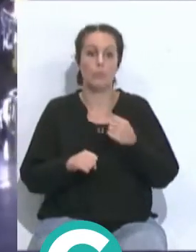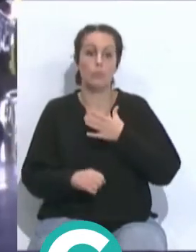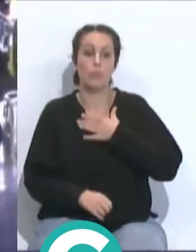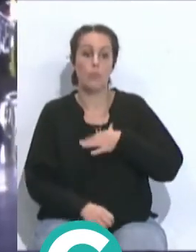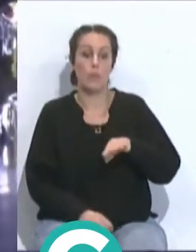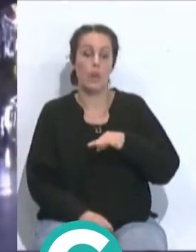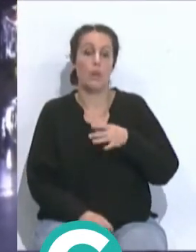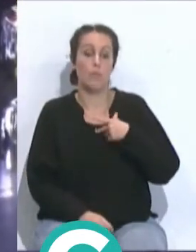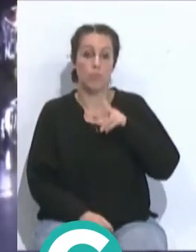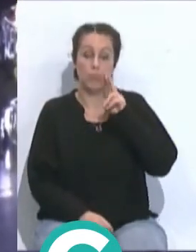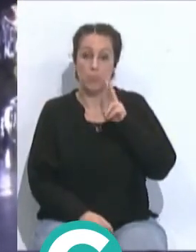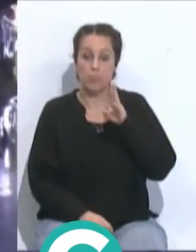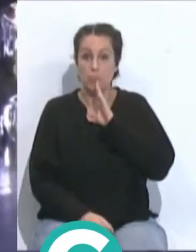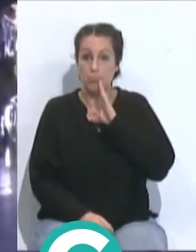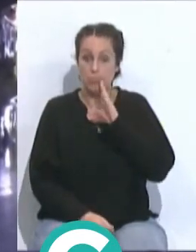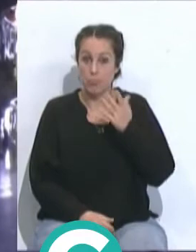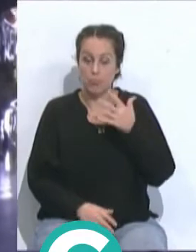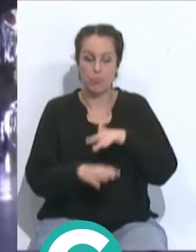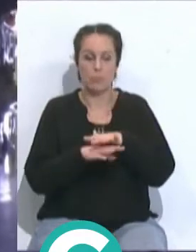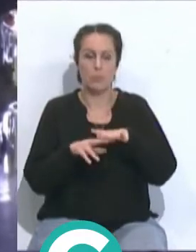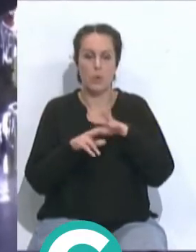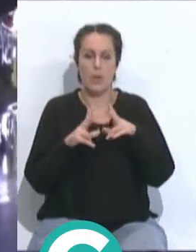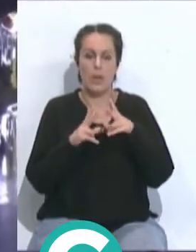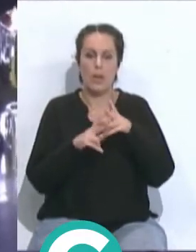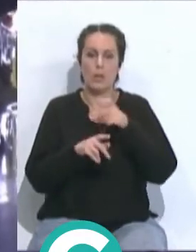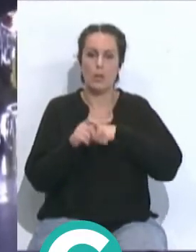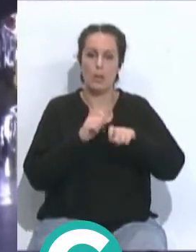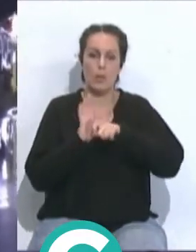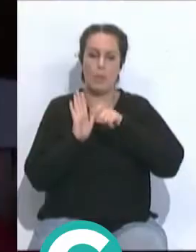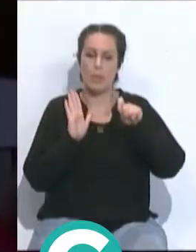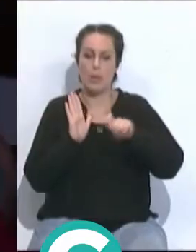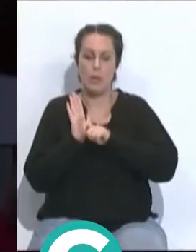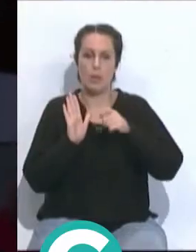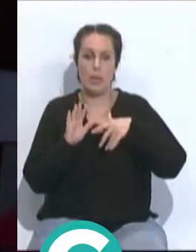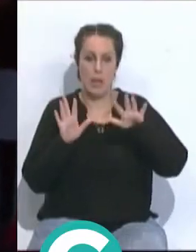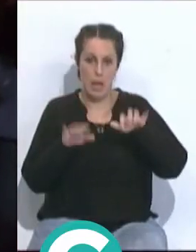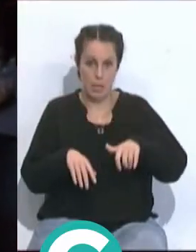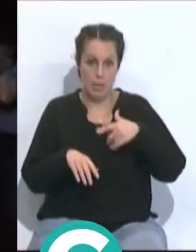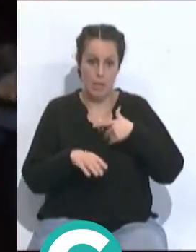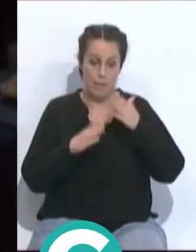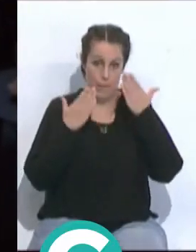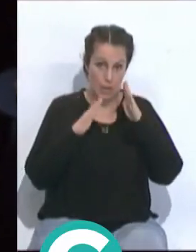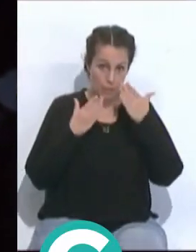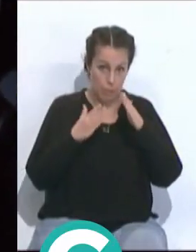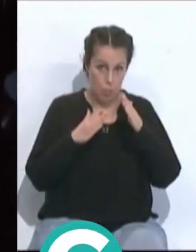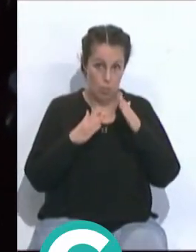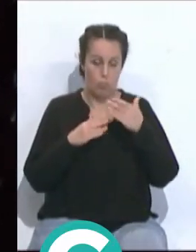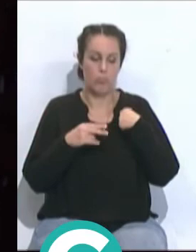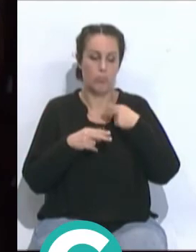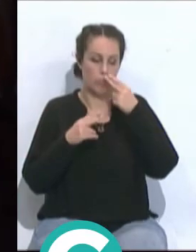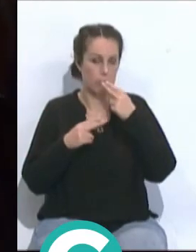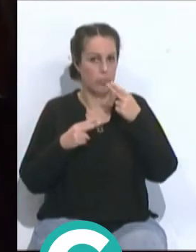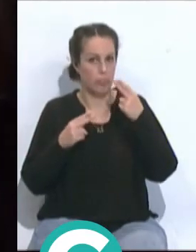pueden encontrar en el redes sociales de la Asociación de Romanceros de Cádiz. Está en Facebook, ahí ha